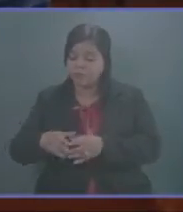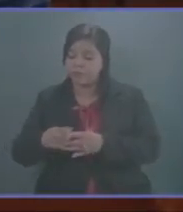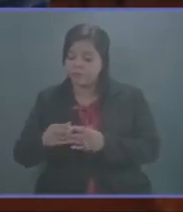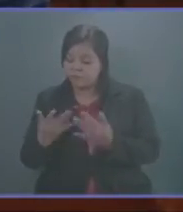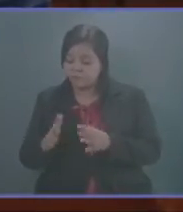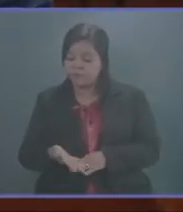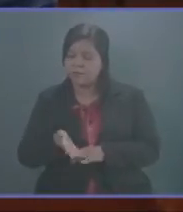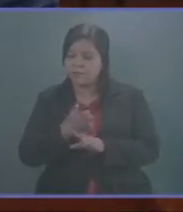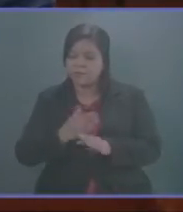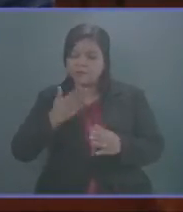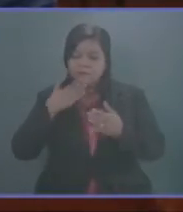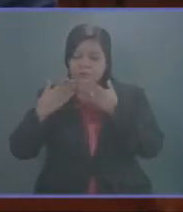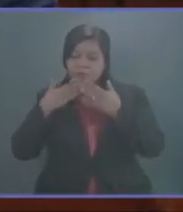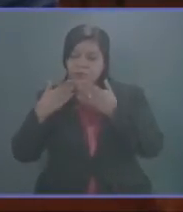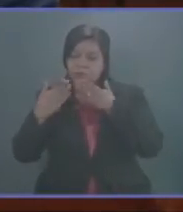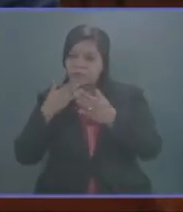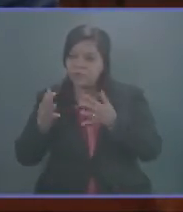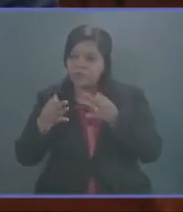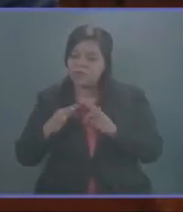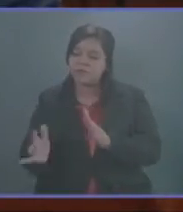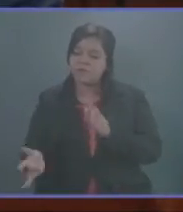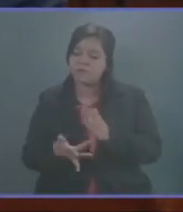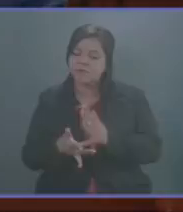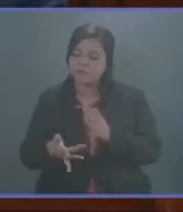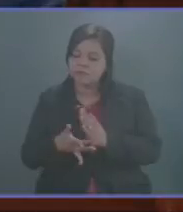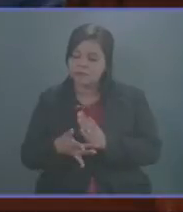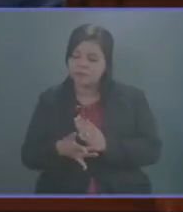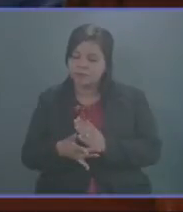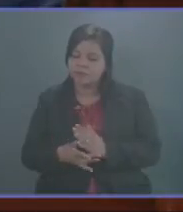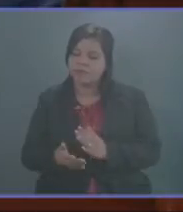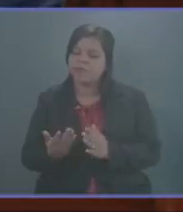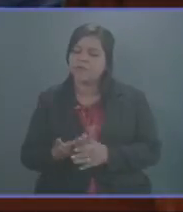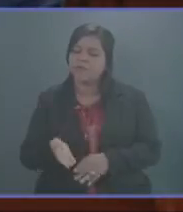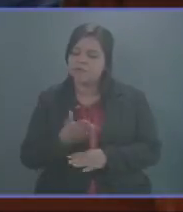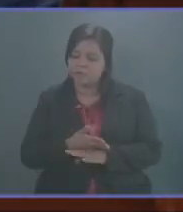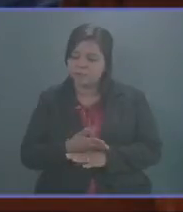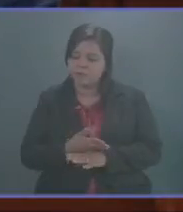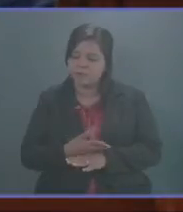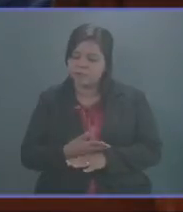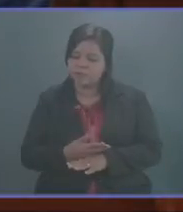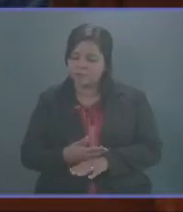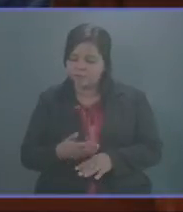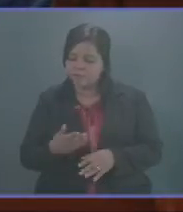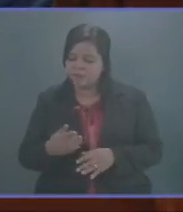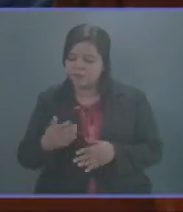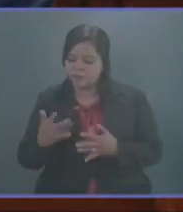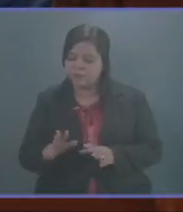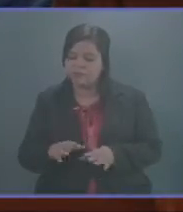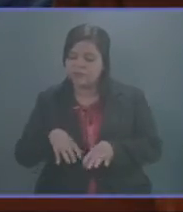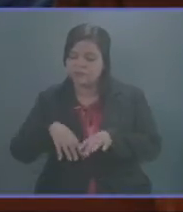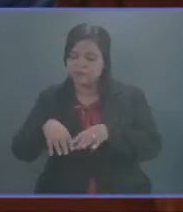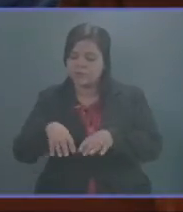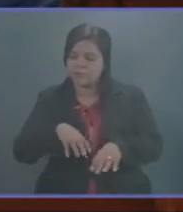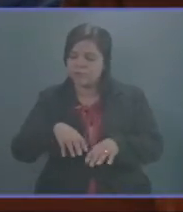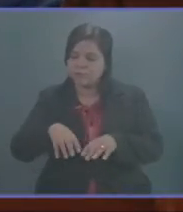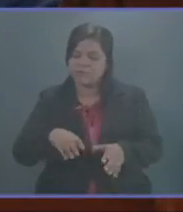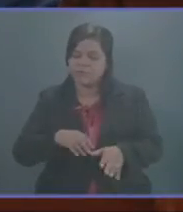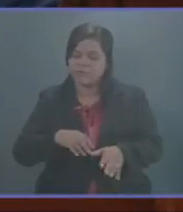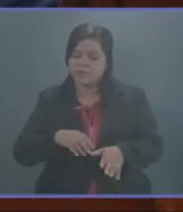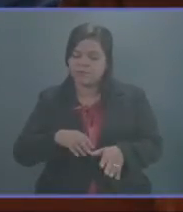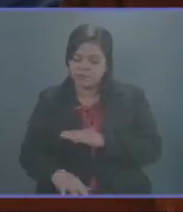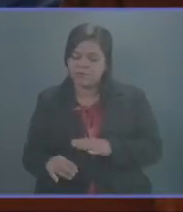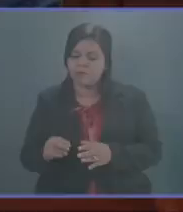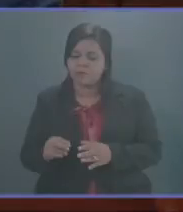efectuaron una exposición técnica en la cual fueron presentados los avances obtenidos en los límites internos del departamento de Chalatenango y